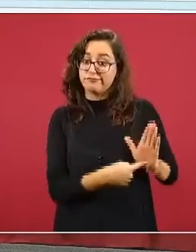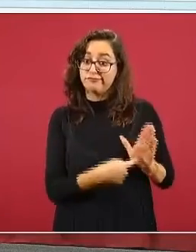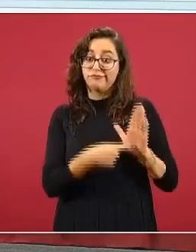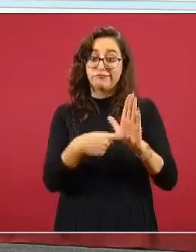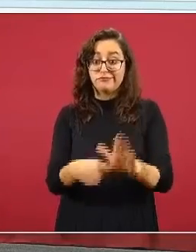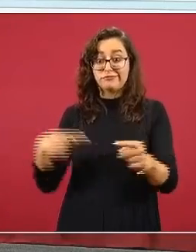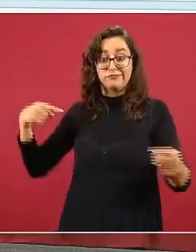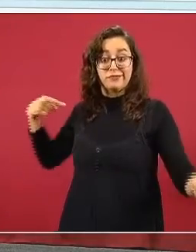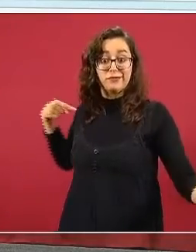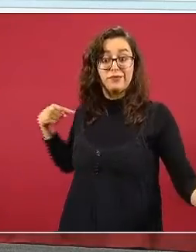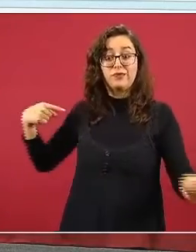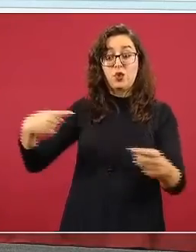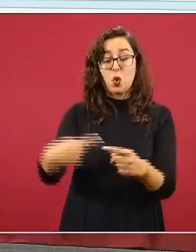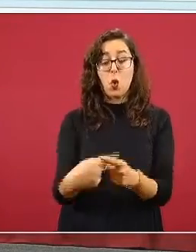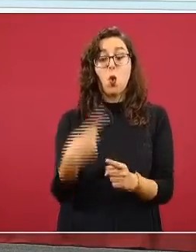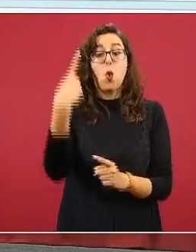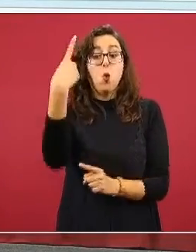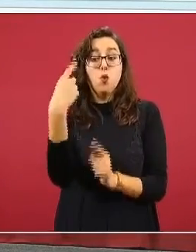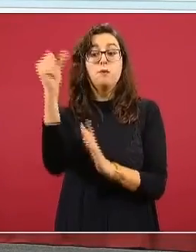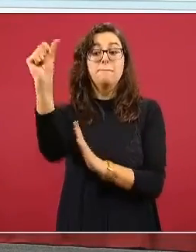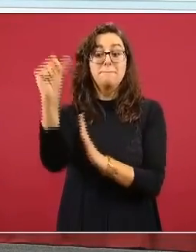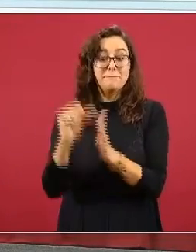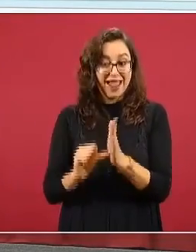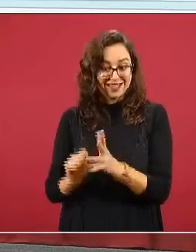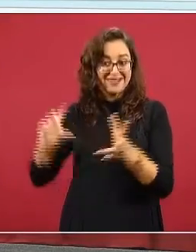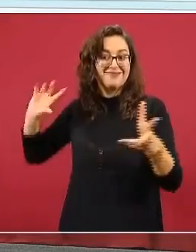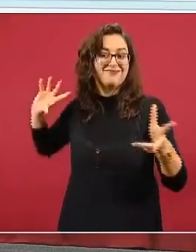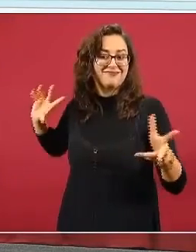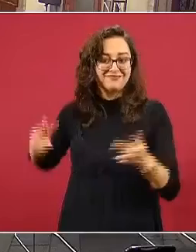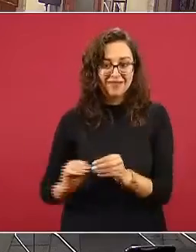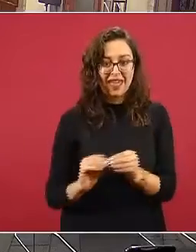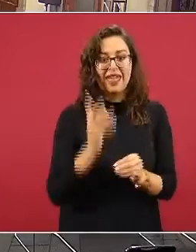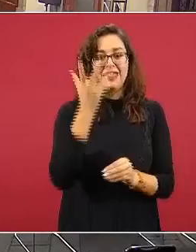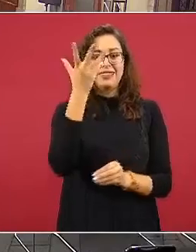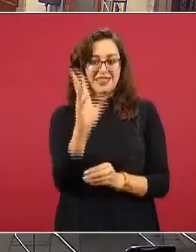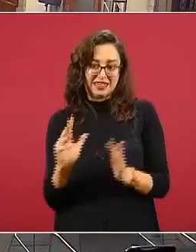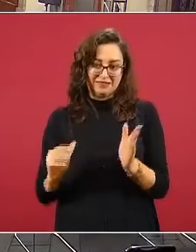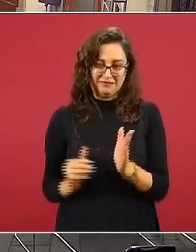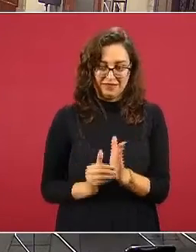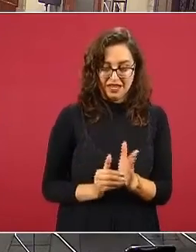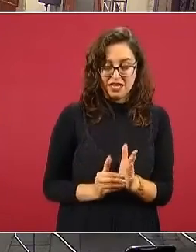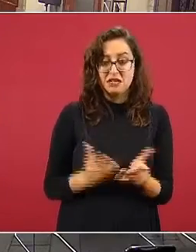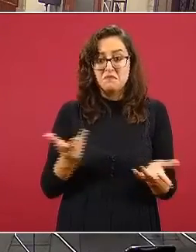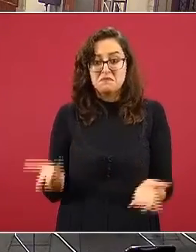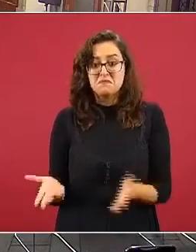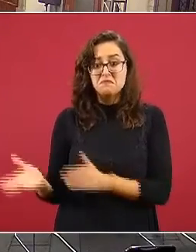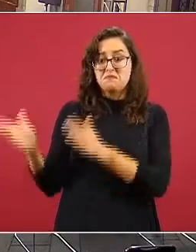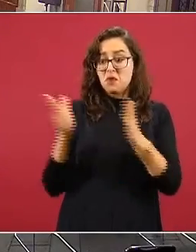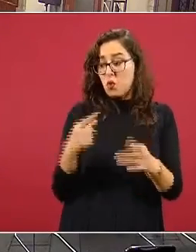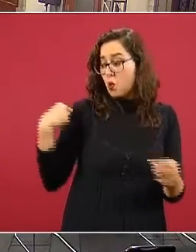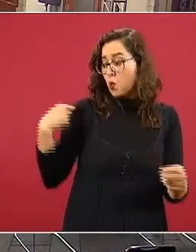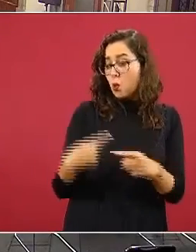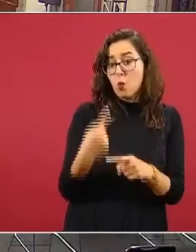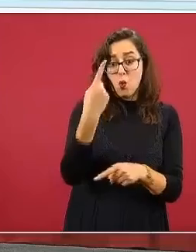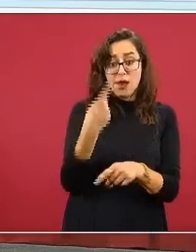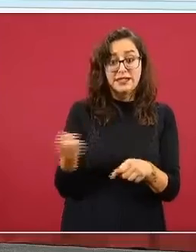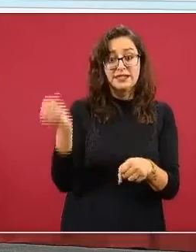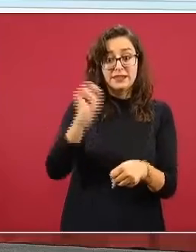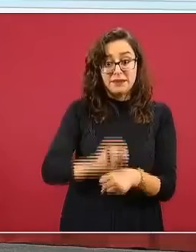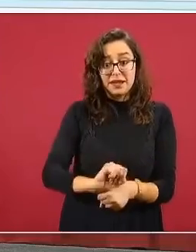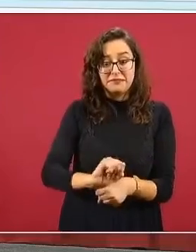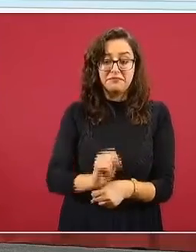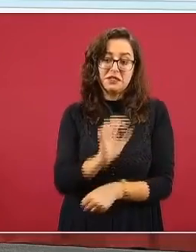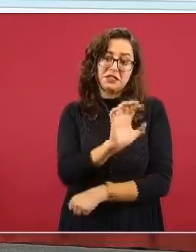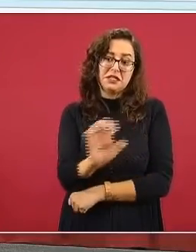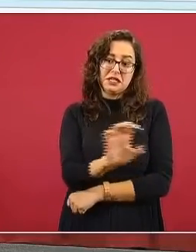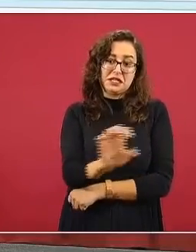como solamente 500 pertenecen a la última semana y la gran mayoría pertenecen a semanas previas, incluyendo un mes